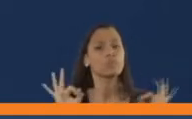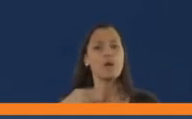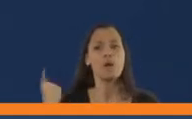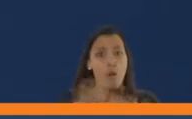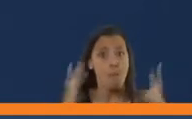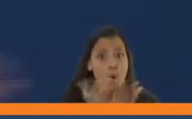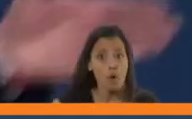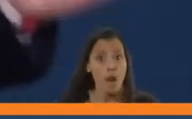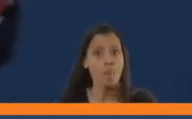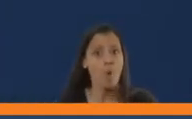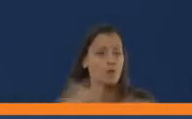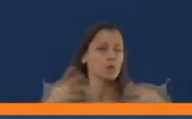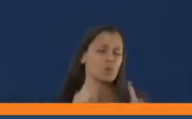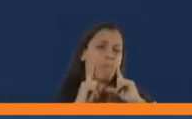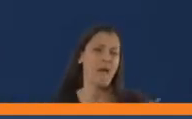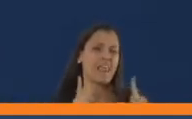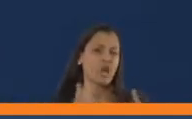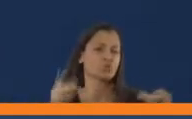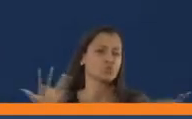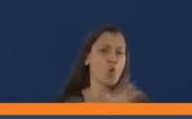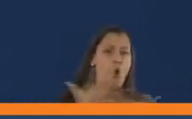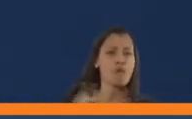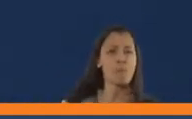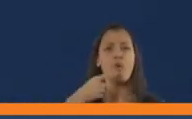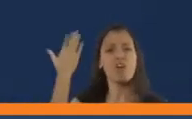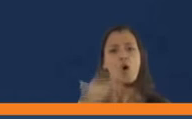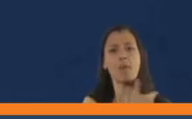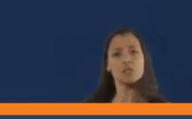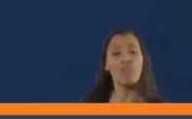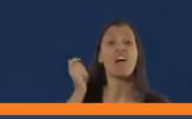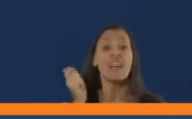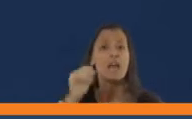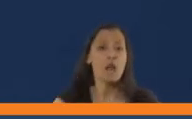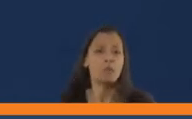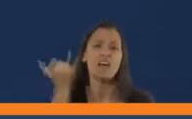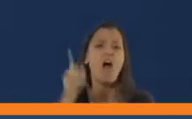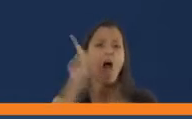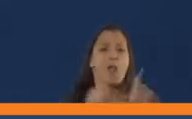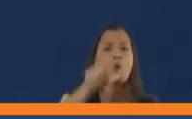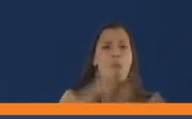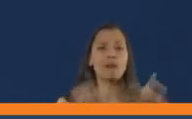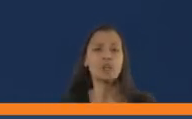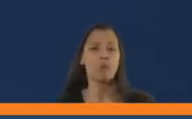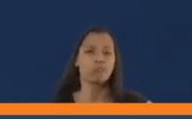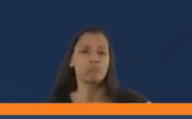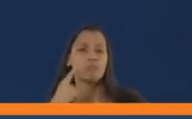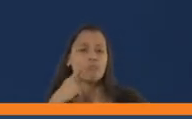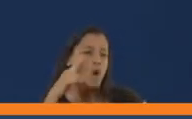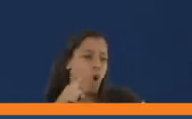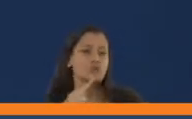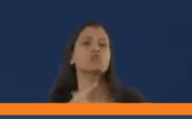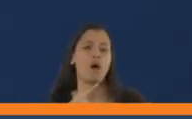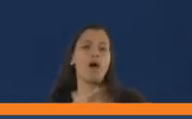amenazado lo dijo ayer presidente por oportunistas del odio que siembran desánimo en pueblos muy golpeados por